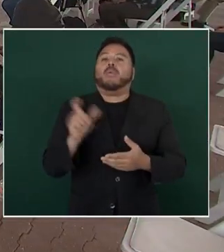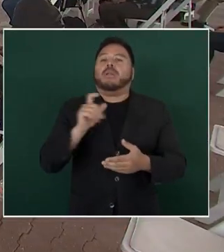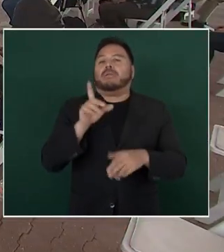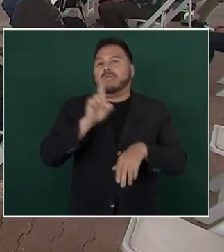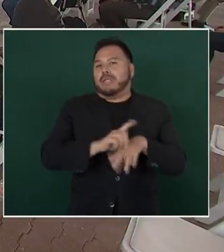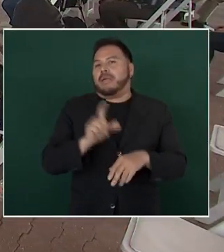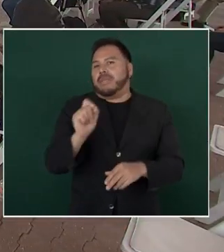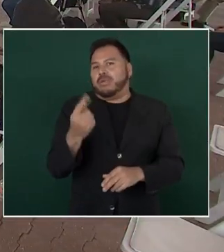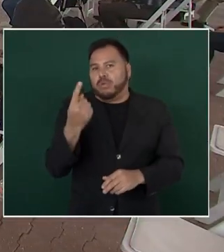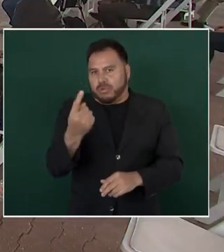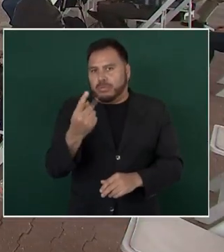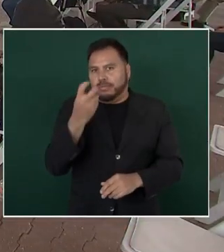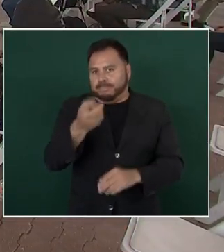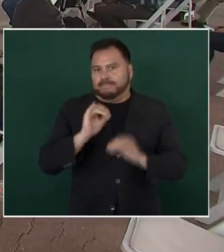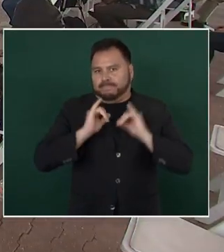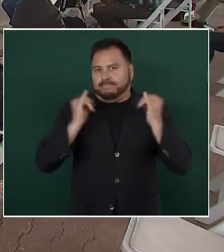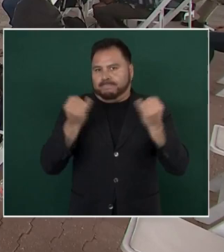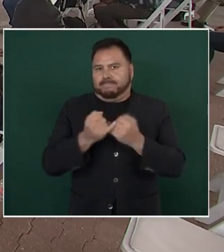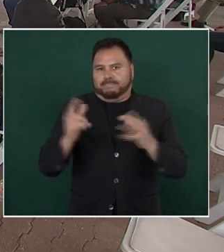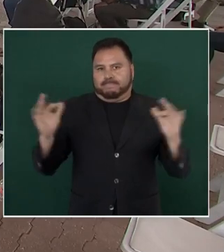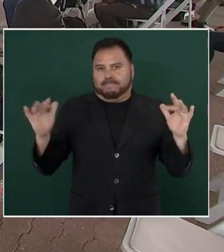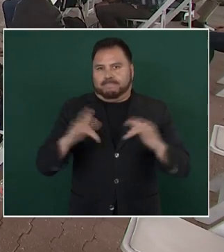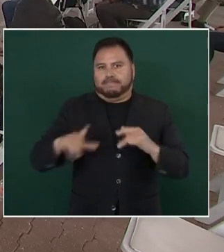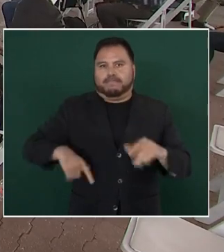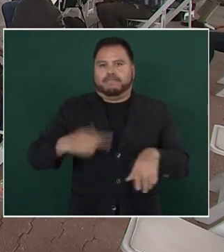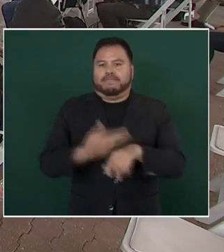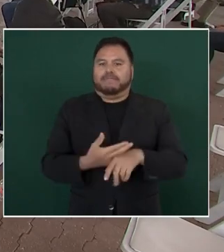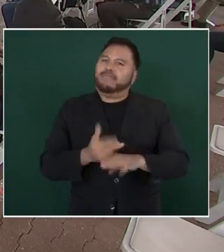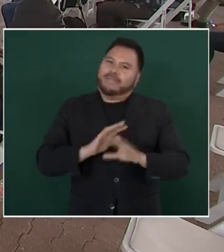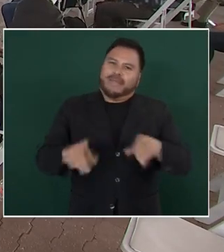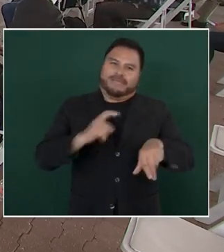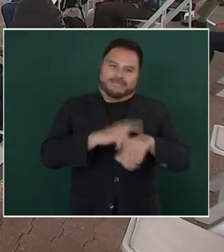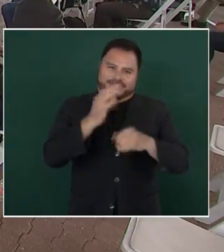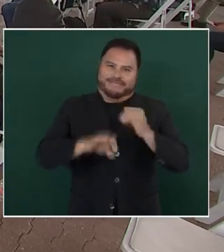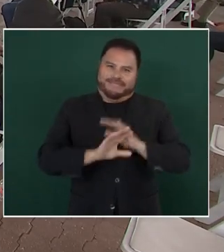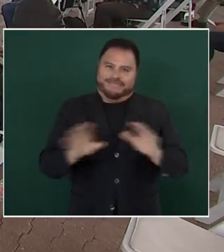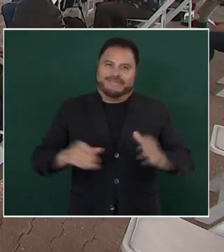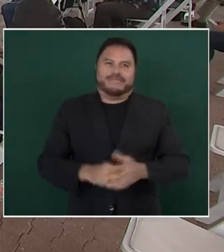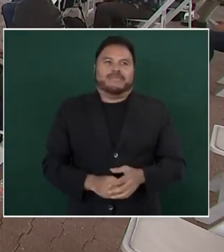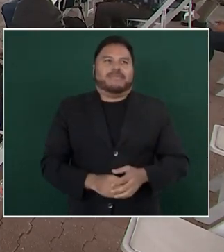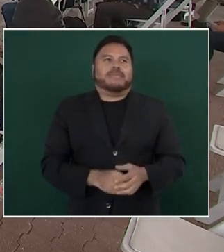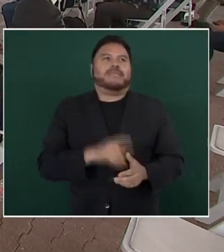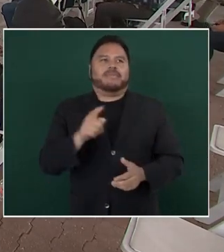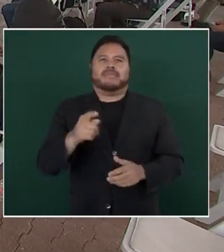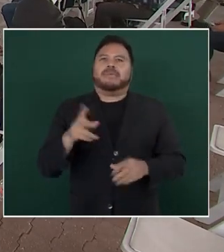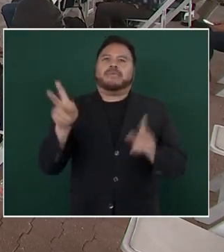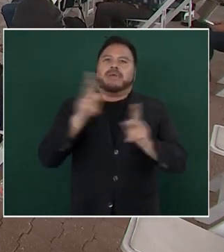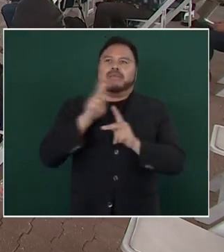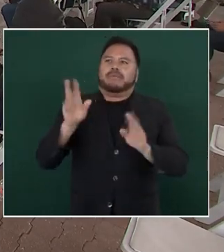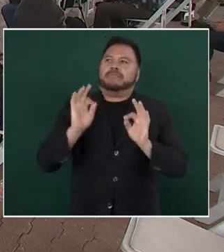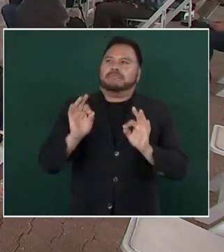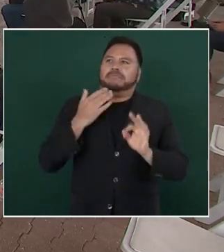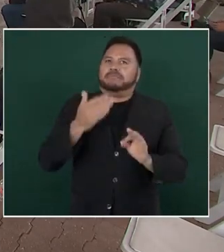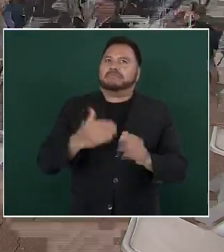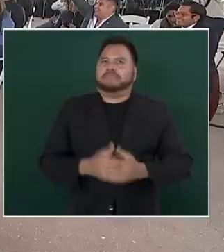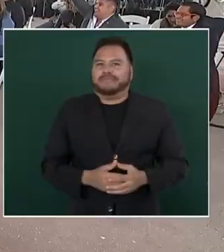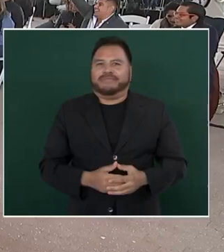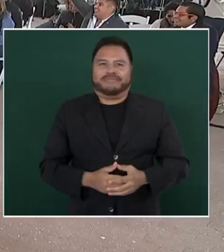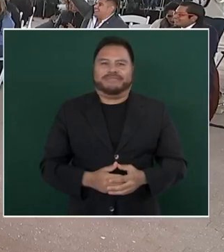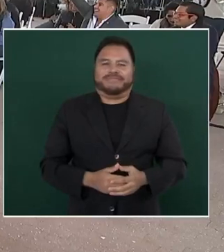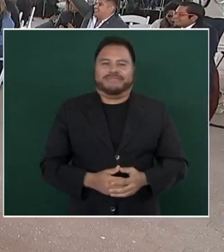21. Y ahora sí, vámonos, ¿no? Que se portó muy bien el viento también.